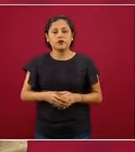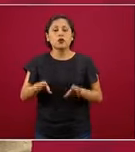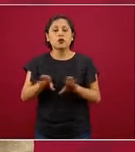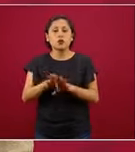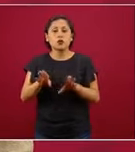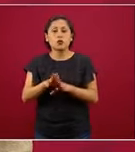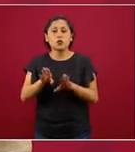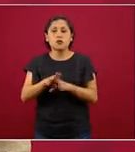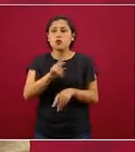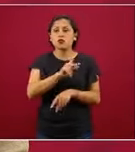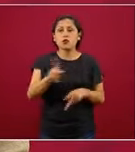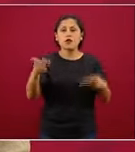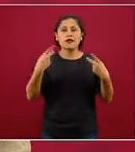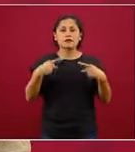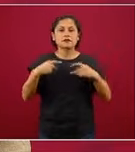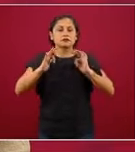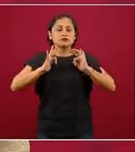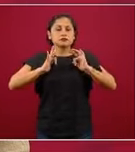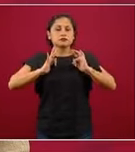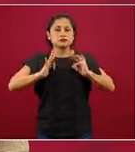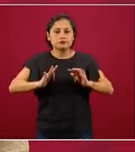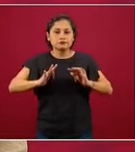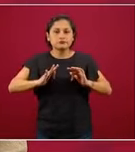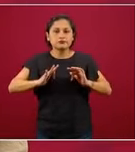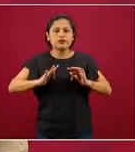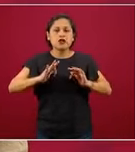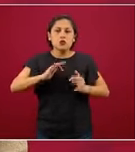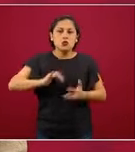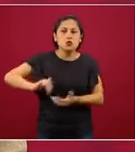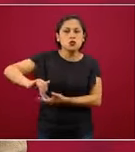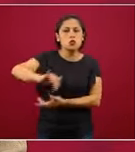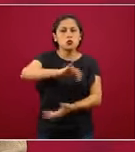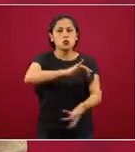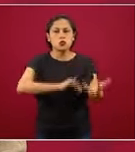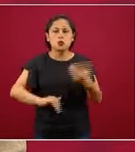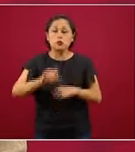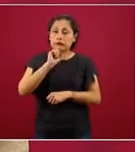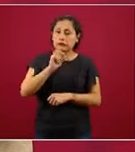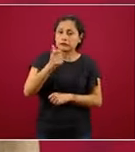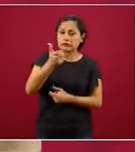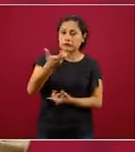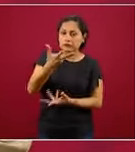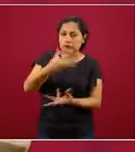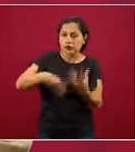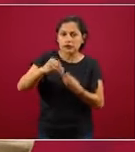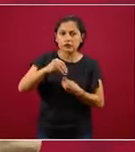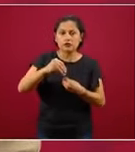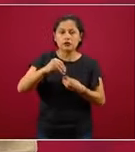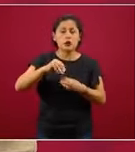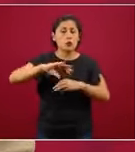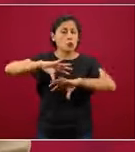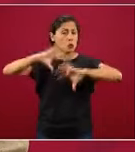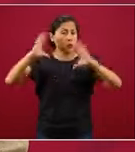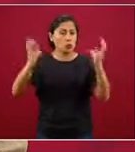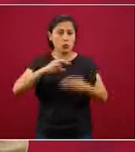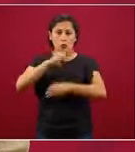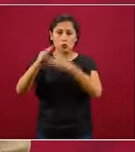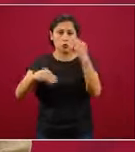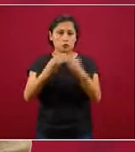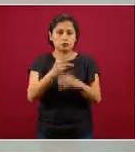el bienestar, la economía de todos y cada uno de los rincones del mundo. Estos dos elementos no son